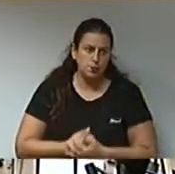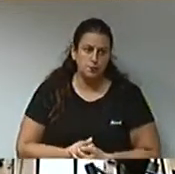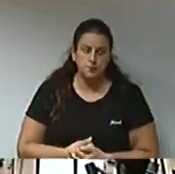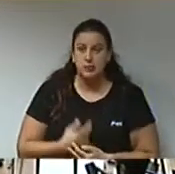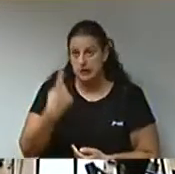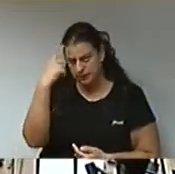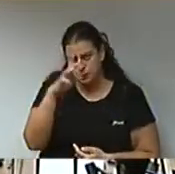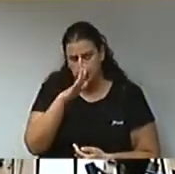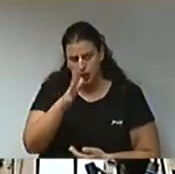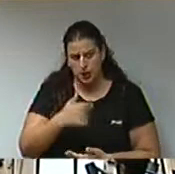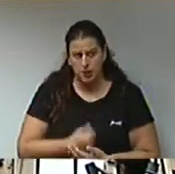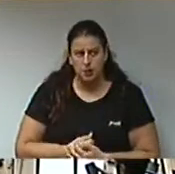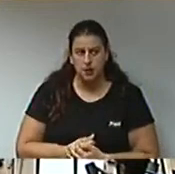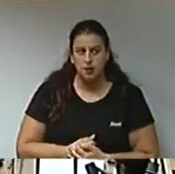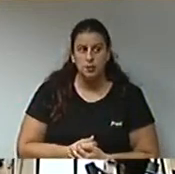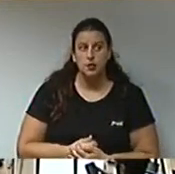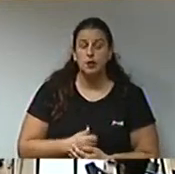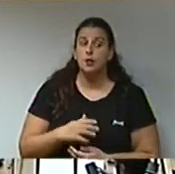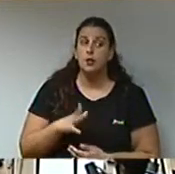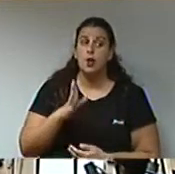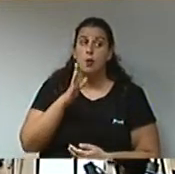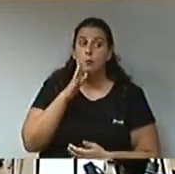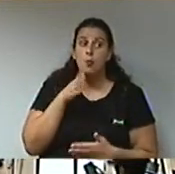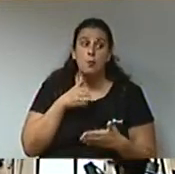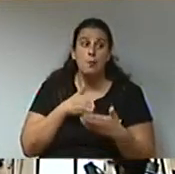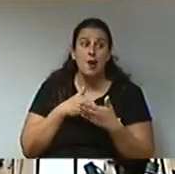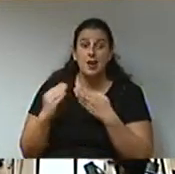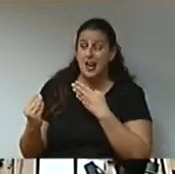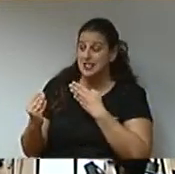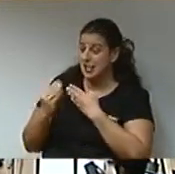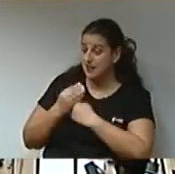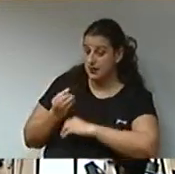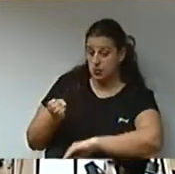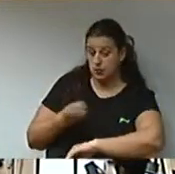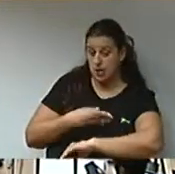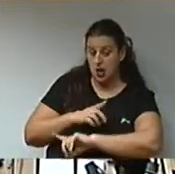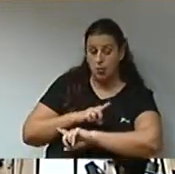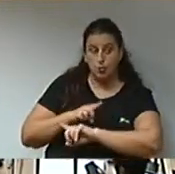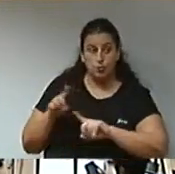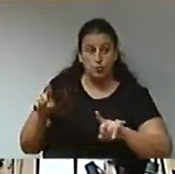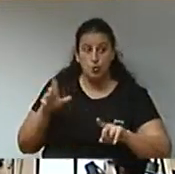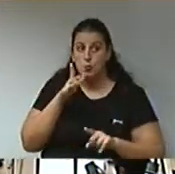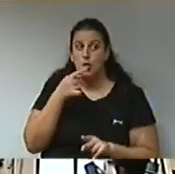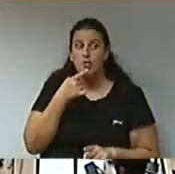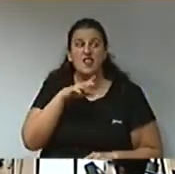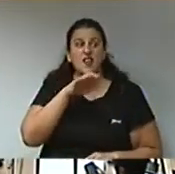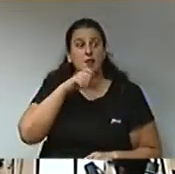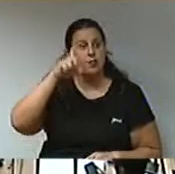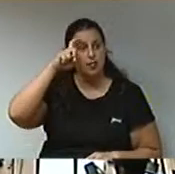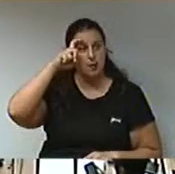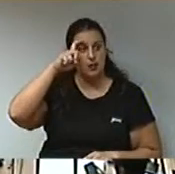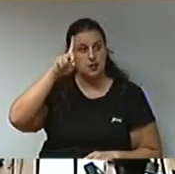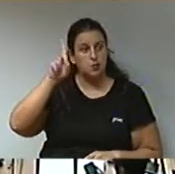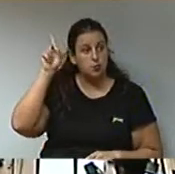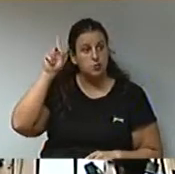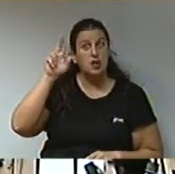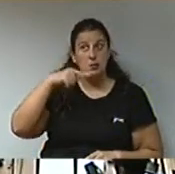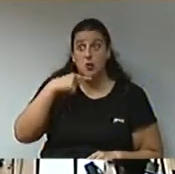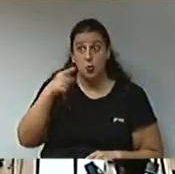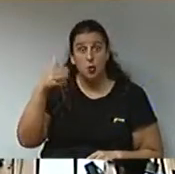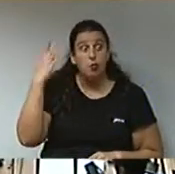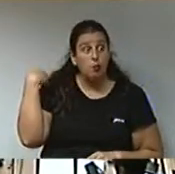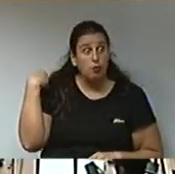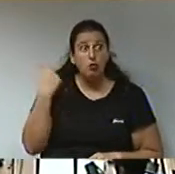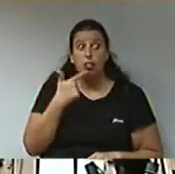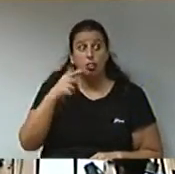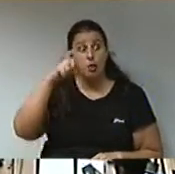¿Pero saben por qué? Por no poner barreras a la inversión y el ahorro. ¿Y saben por qué? Porque lo dijo Zapatero también. ¿Eh? ¿Se acuerdan?